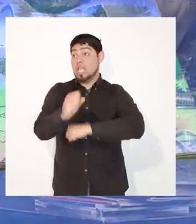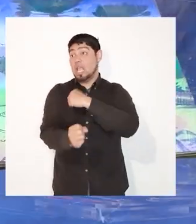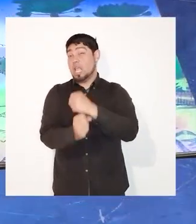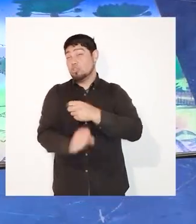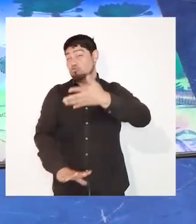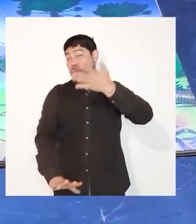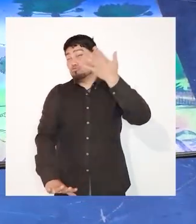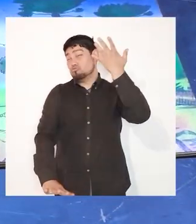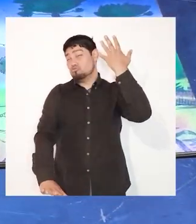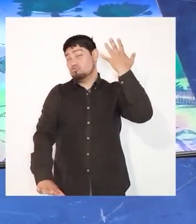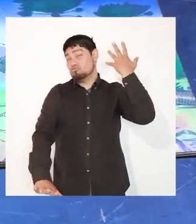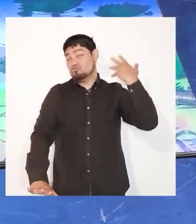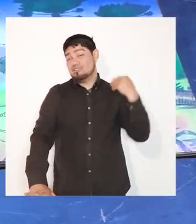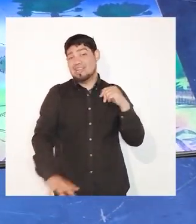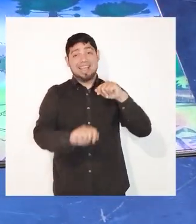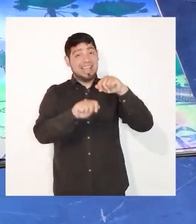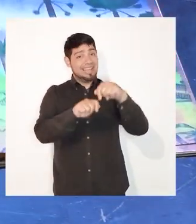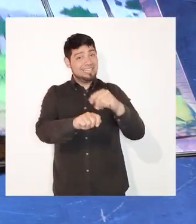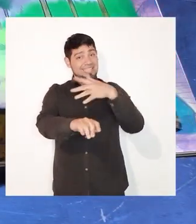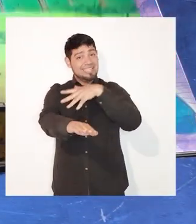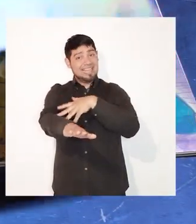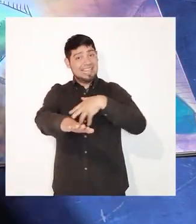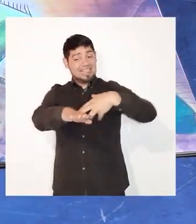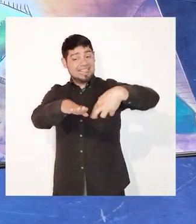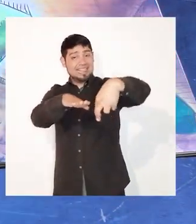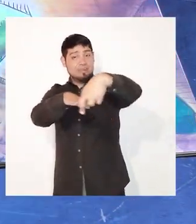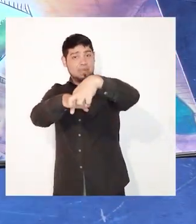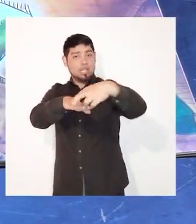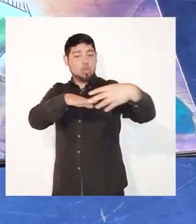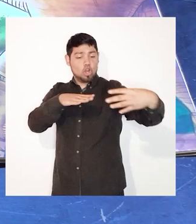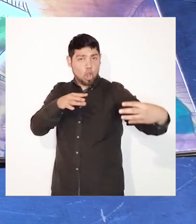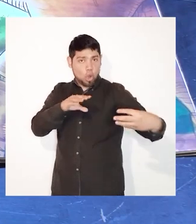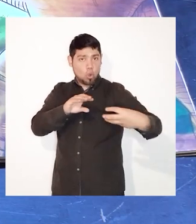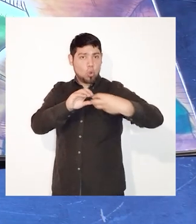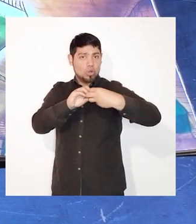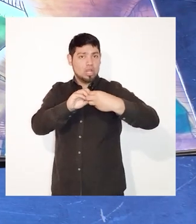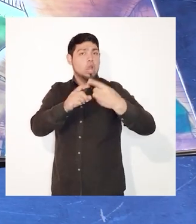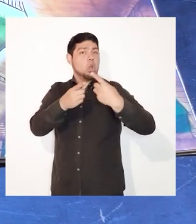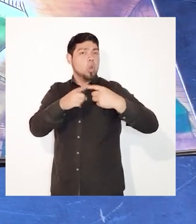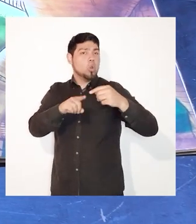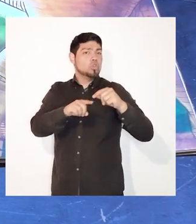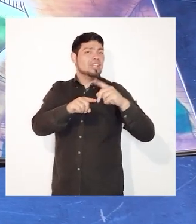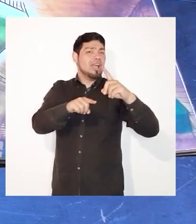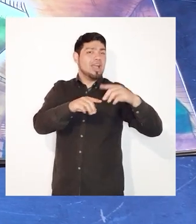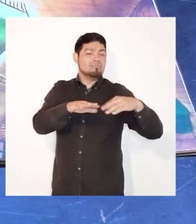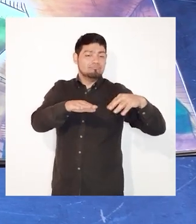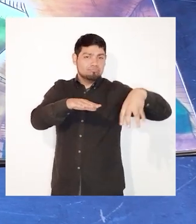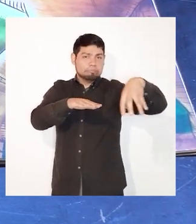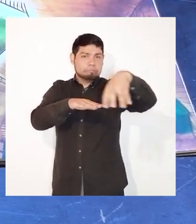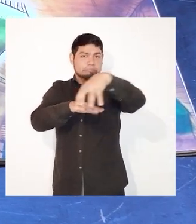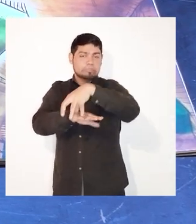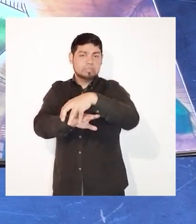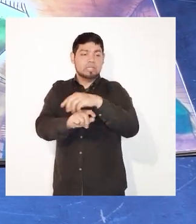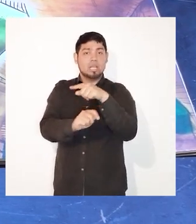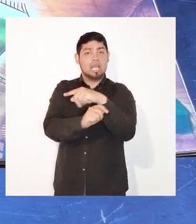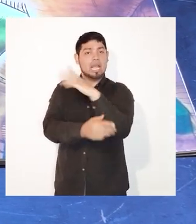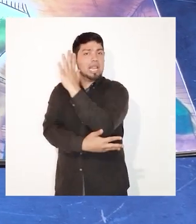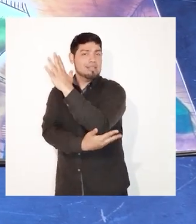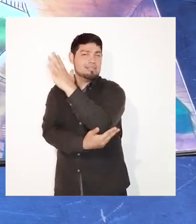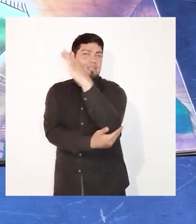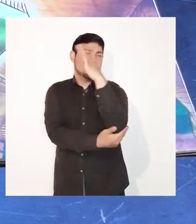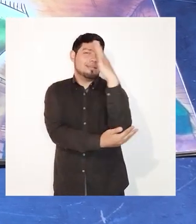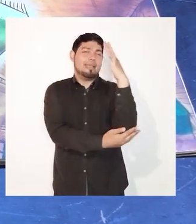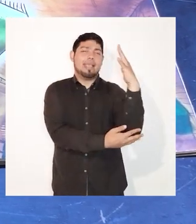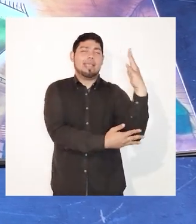Hace mucho, mucho tiempo, la Antártica estaba unida a otros continentes. Era una tierra